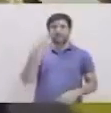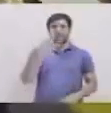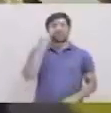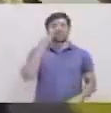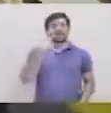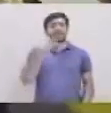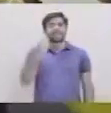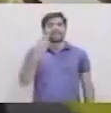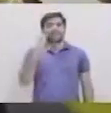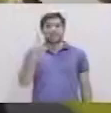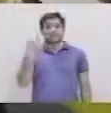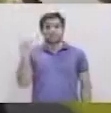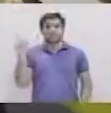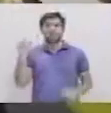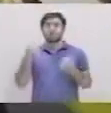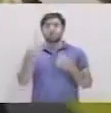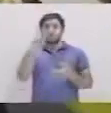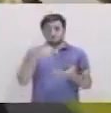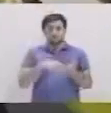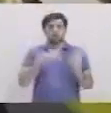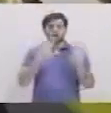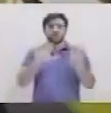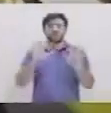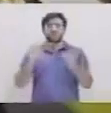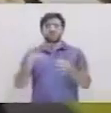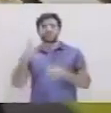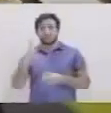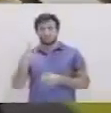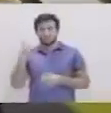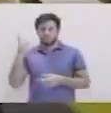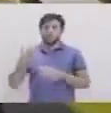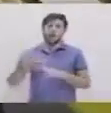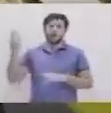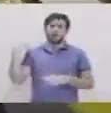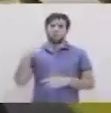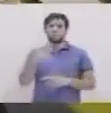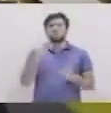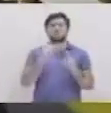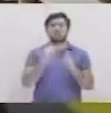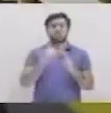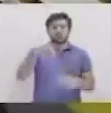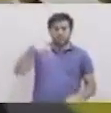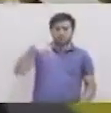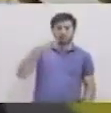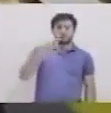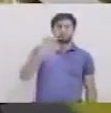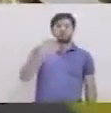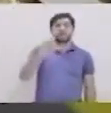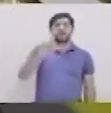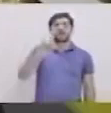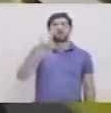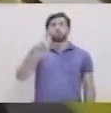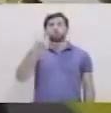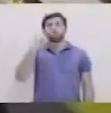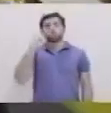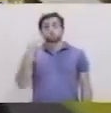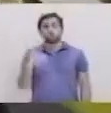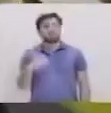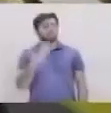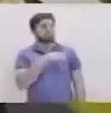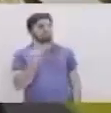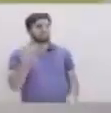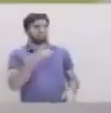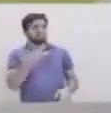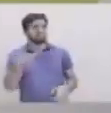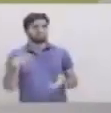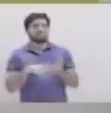Castillo compuso en 1951. Profe, ¿y qué es un preludio? Claro, un preludio es una